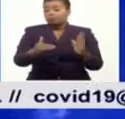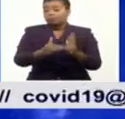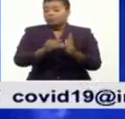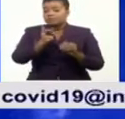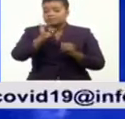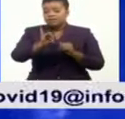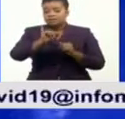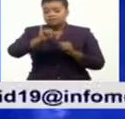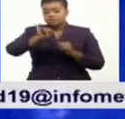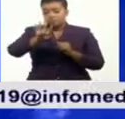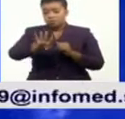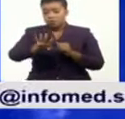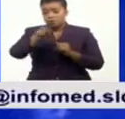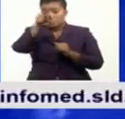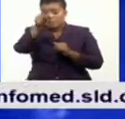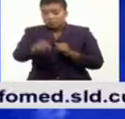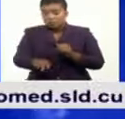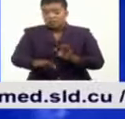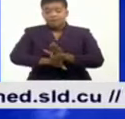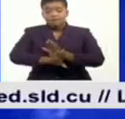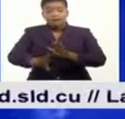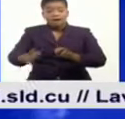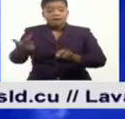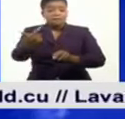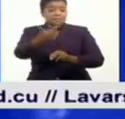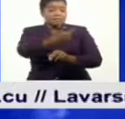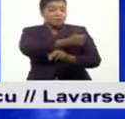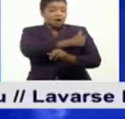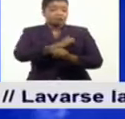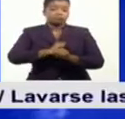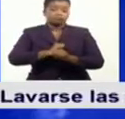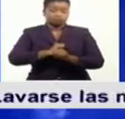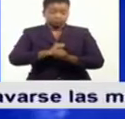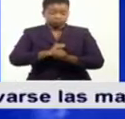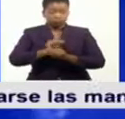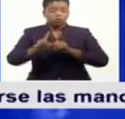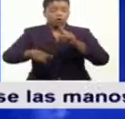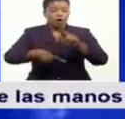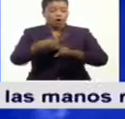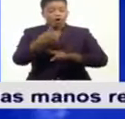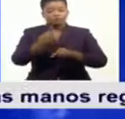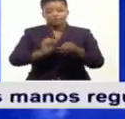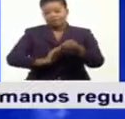751.764 personas cubanos se han recibido